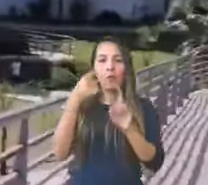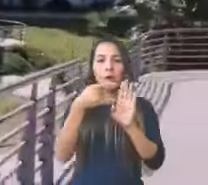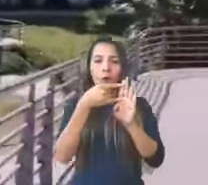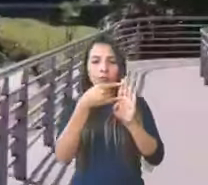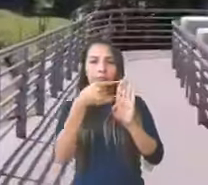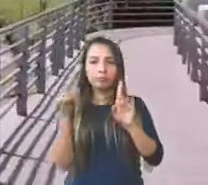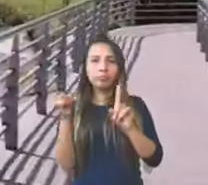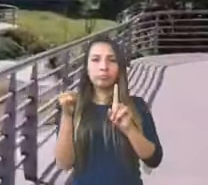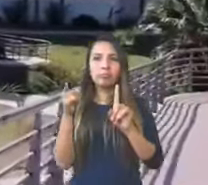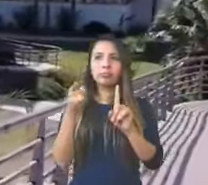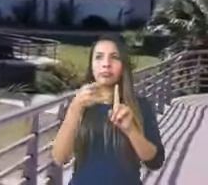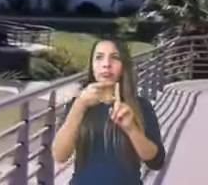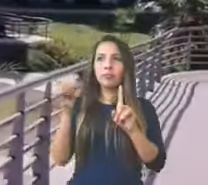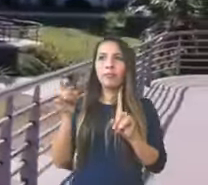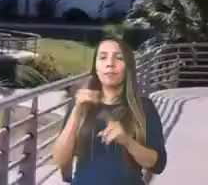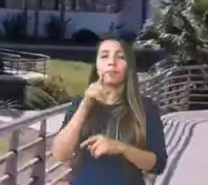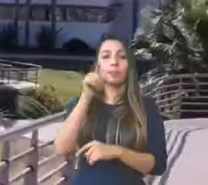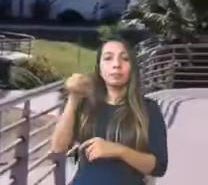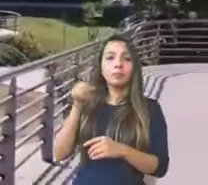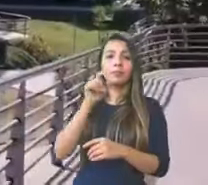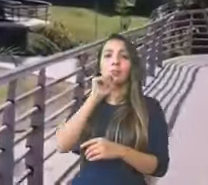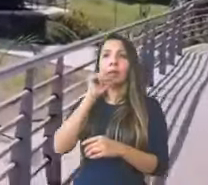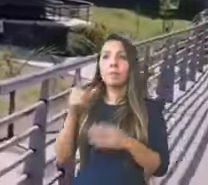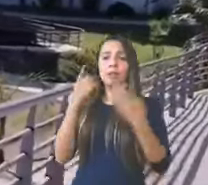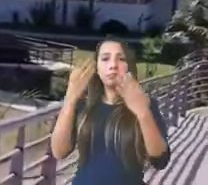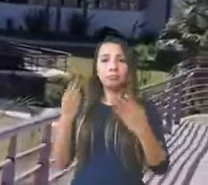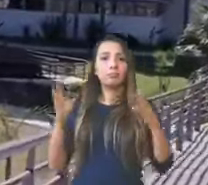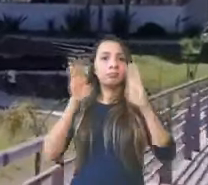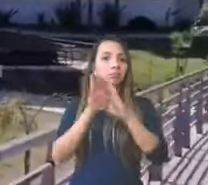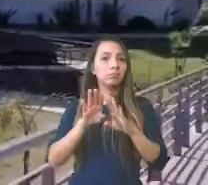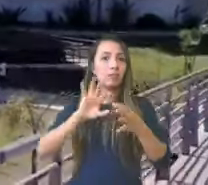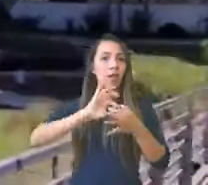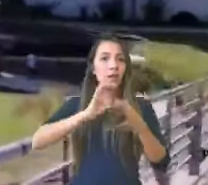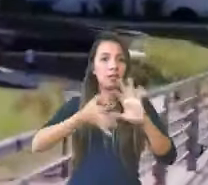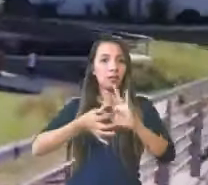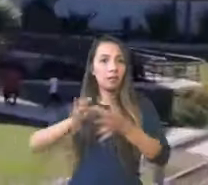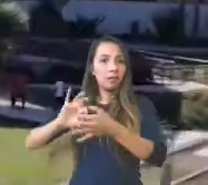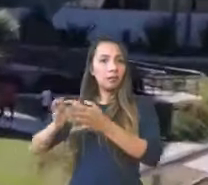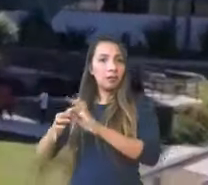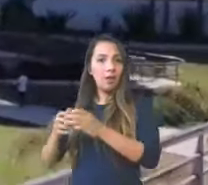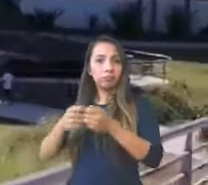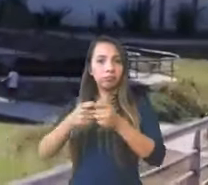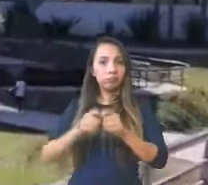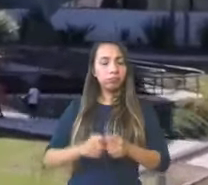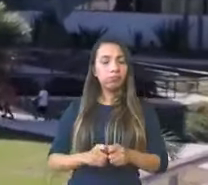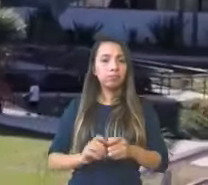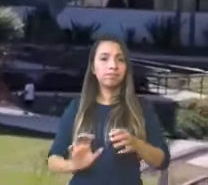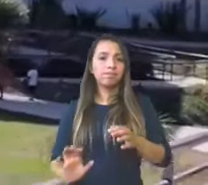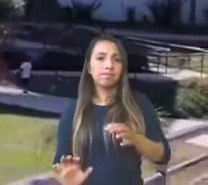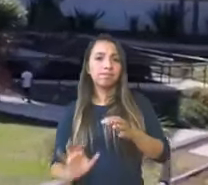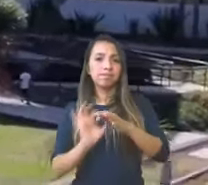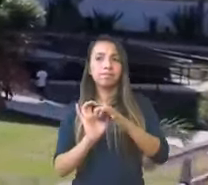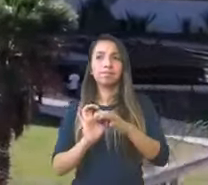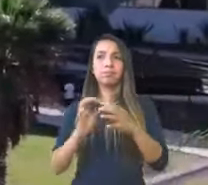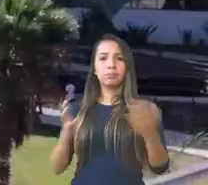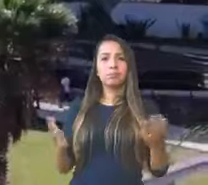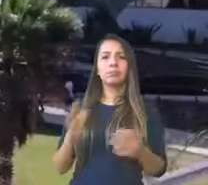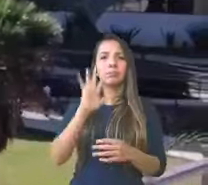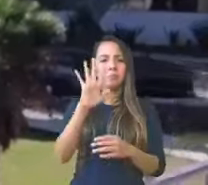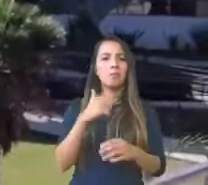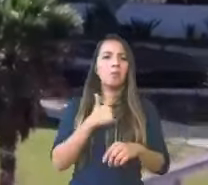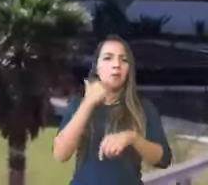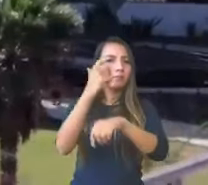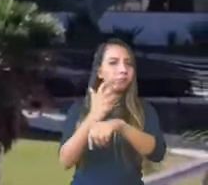municipio, esas están hasta inclusive cerrados con cadena. Y ahora para esta, y es una crítica